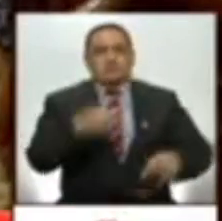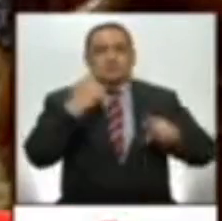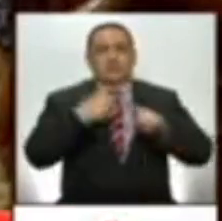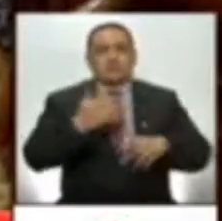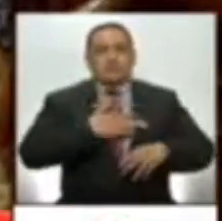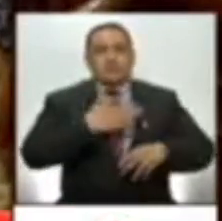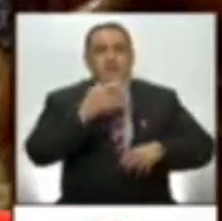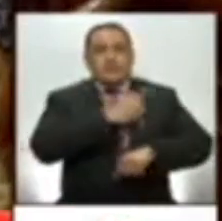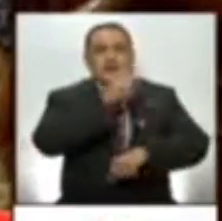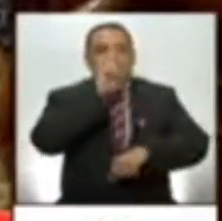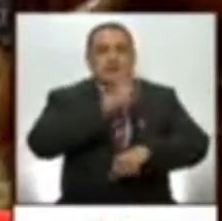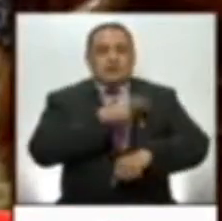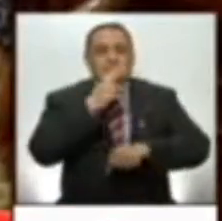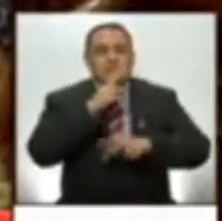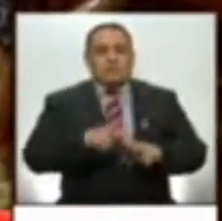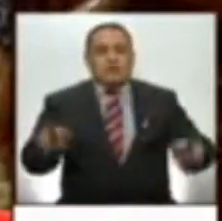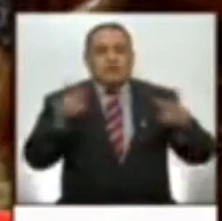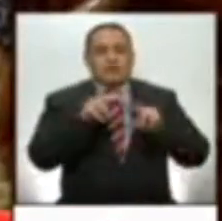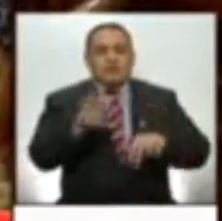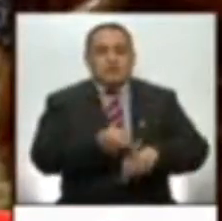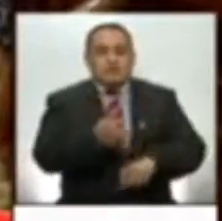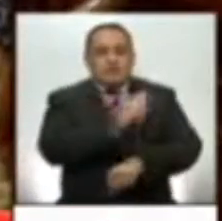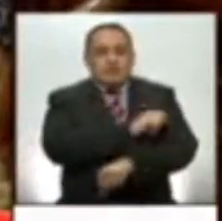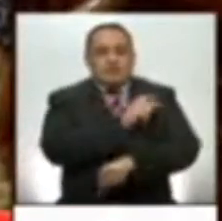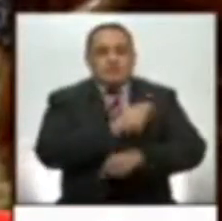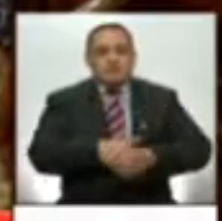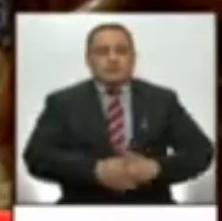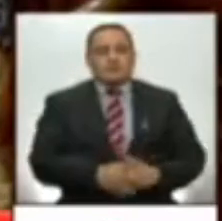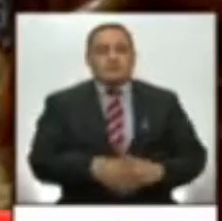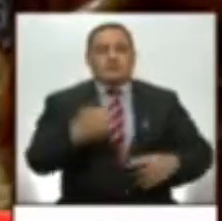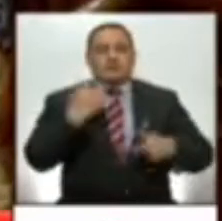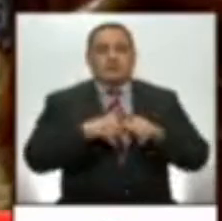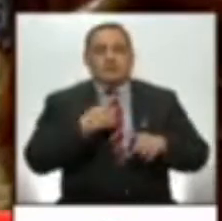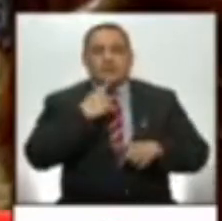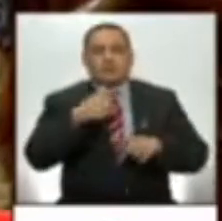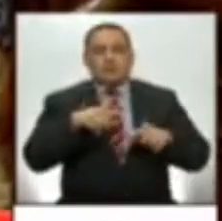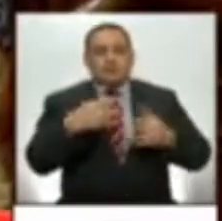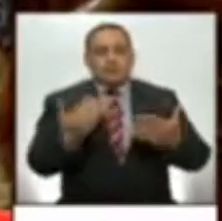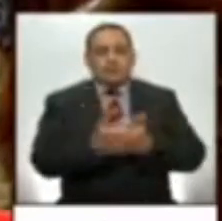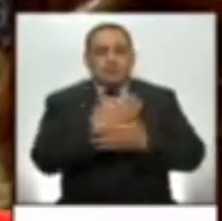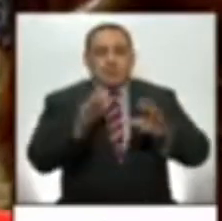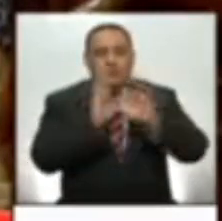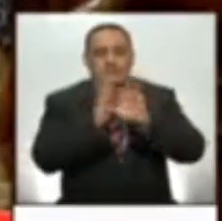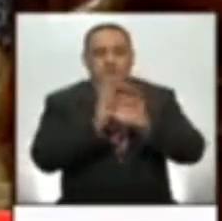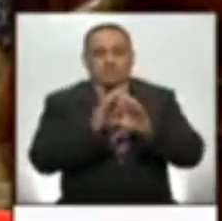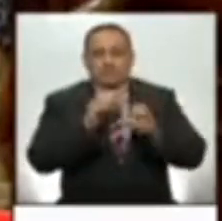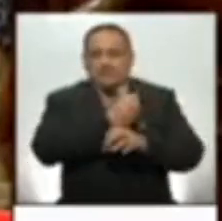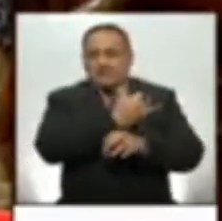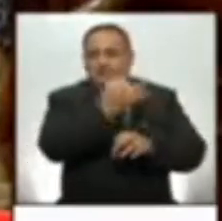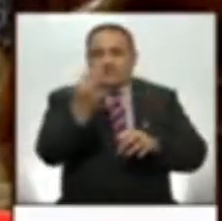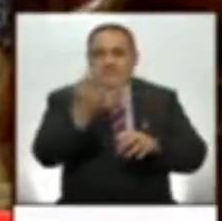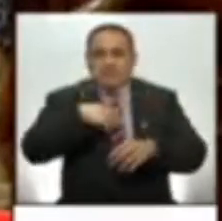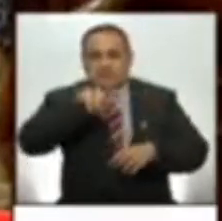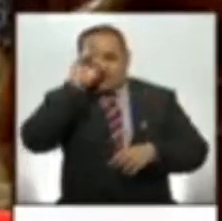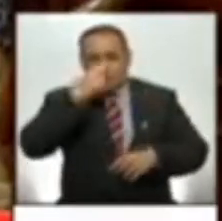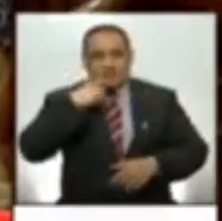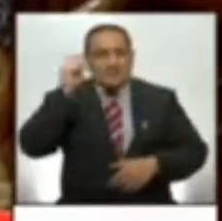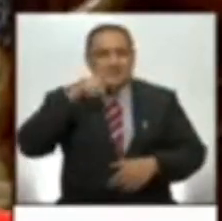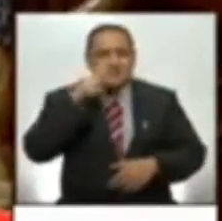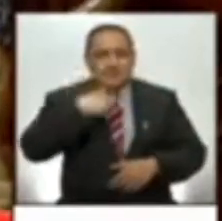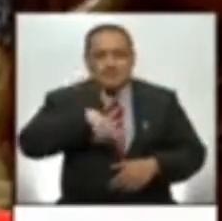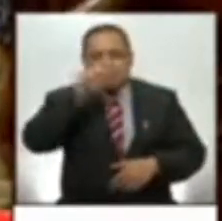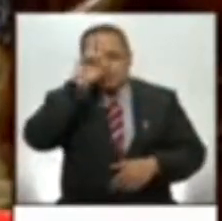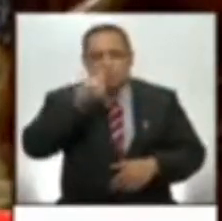mi región heroica de Tacna, por una nueva constitución plurinacional que se merece el